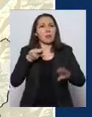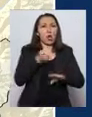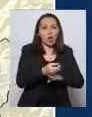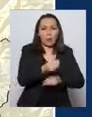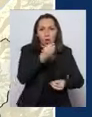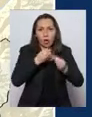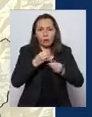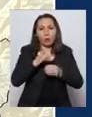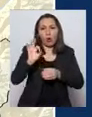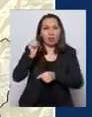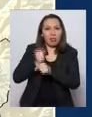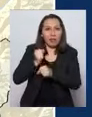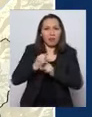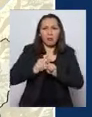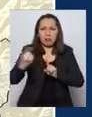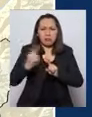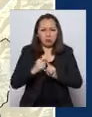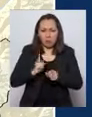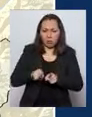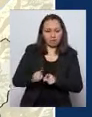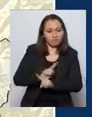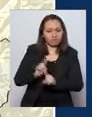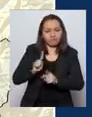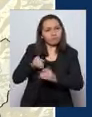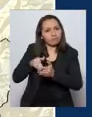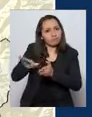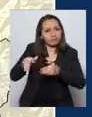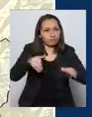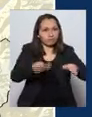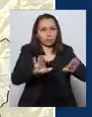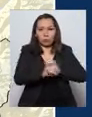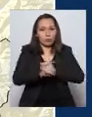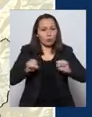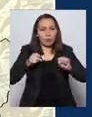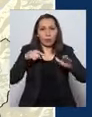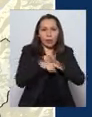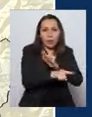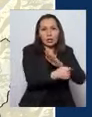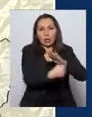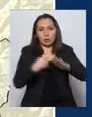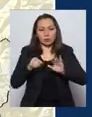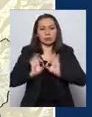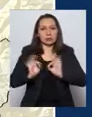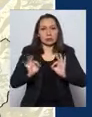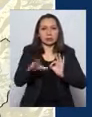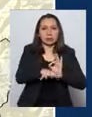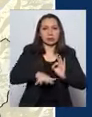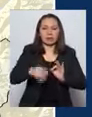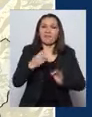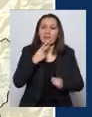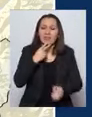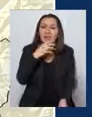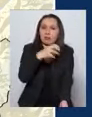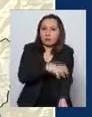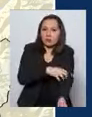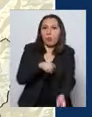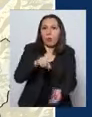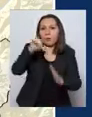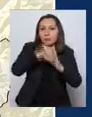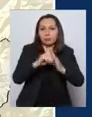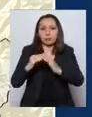alimentos con el trabajo de ciudadanos habitantes de las regiones de las comunas en